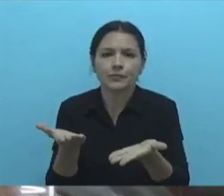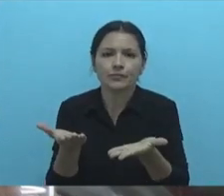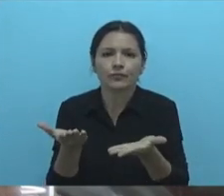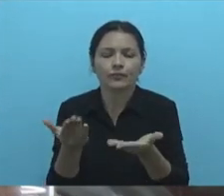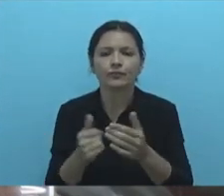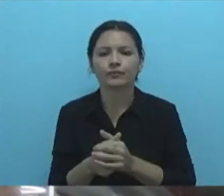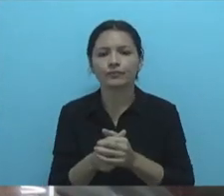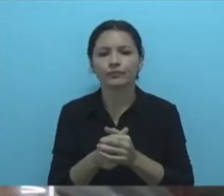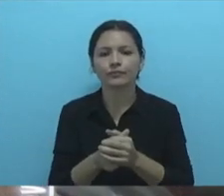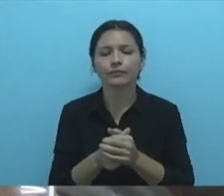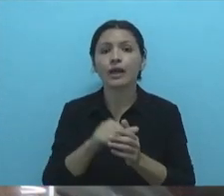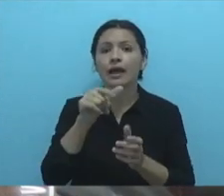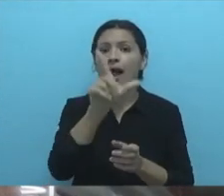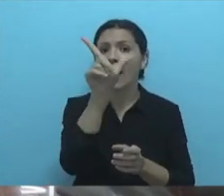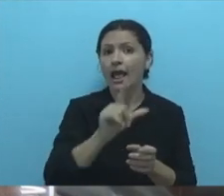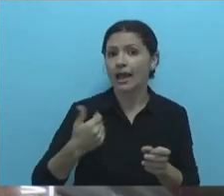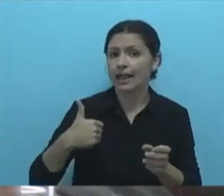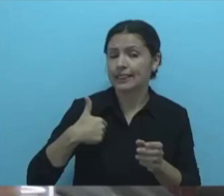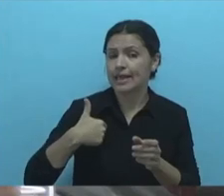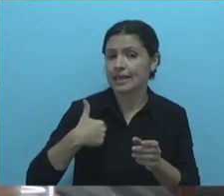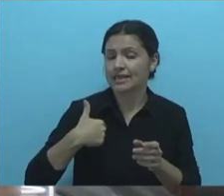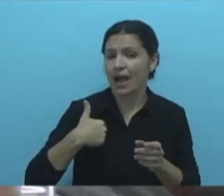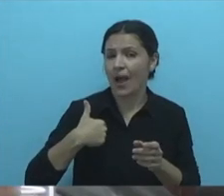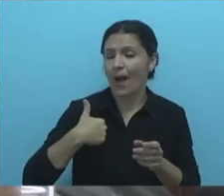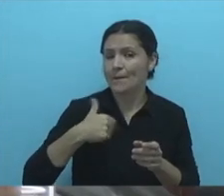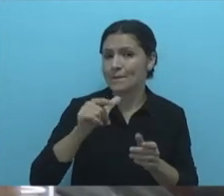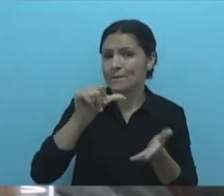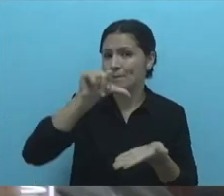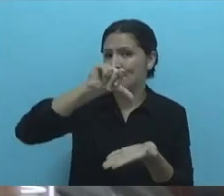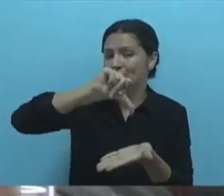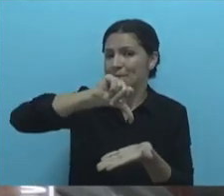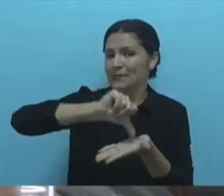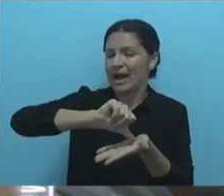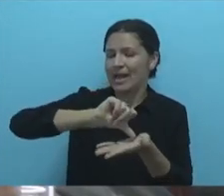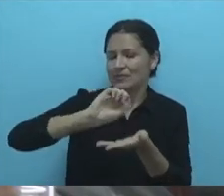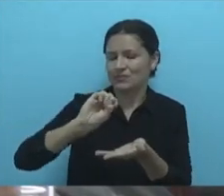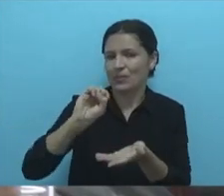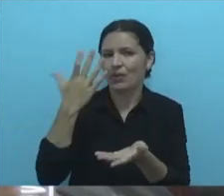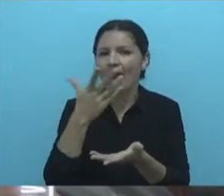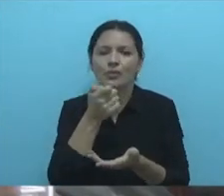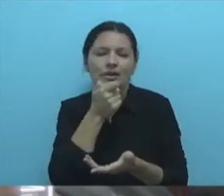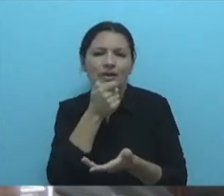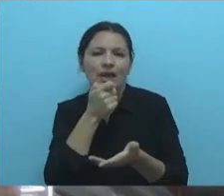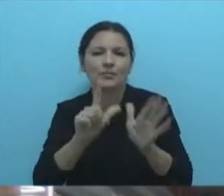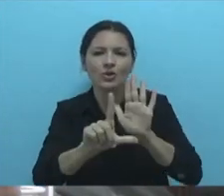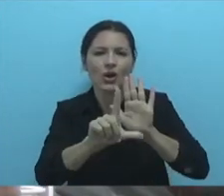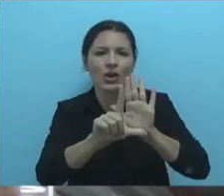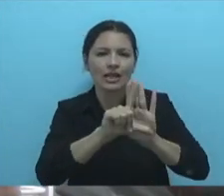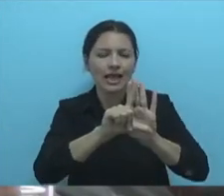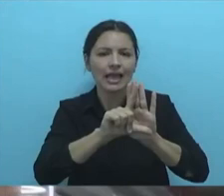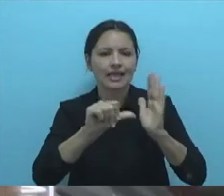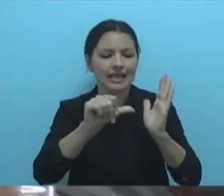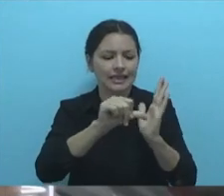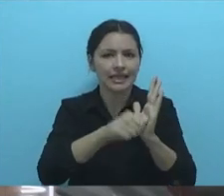conquistas y argentinas un país vanguardista en ese sentido con las leyes de identidad de género y la ley de matrimonio igualitario